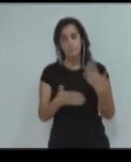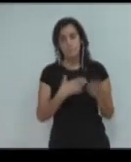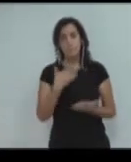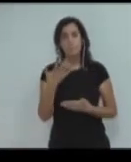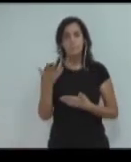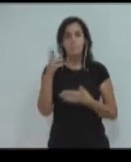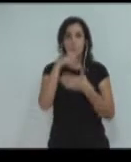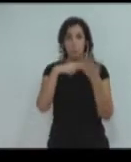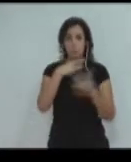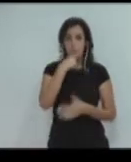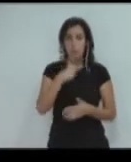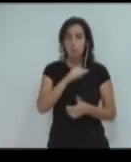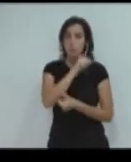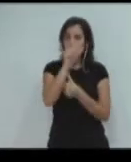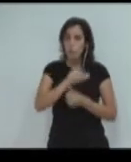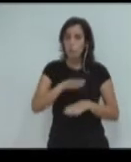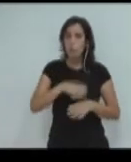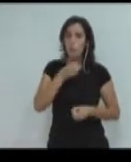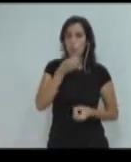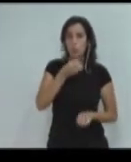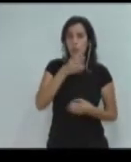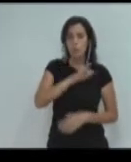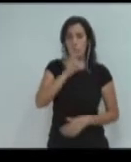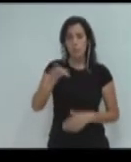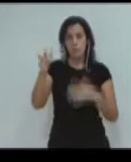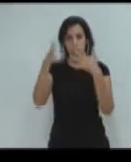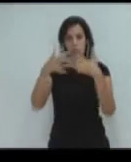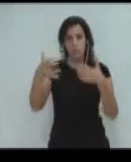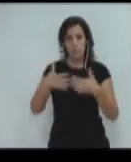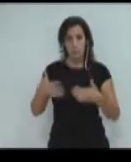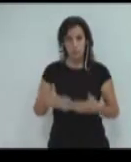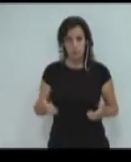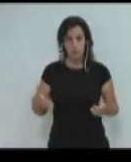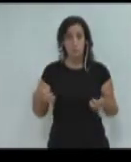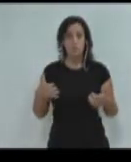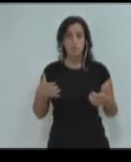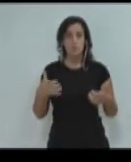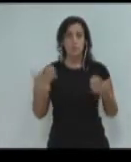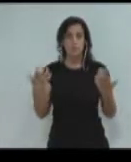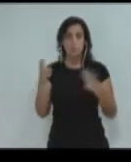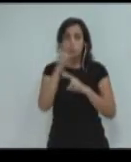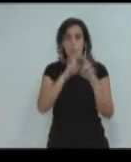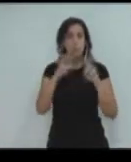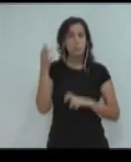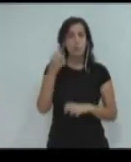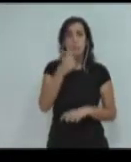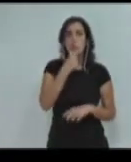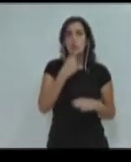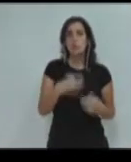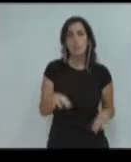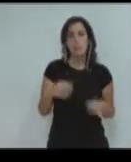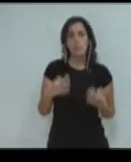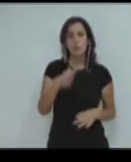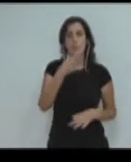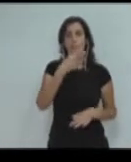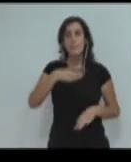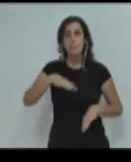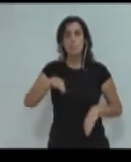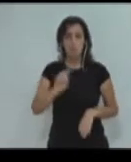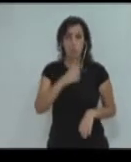manera de comunicar y de redactar, ¿no? Que es yendo a lo sencillo, no a lo simple, a lo sencillo,